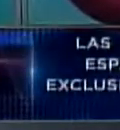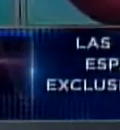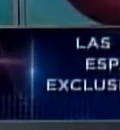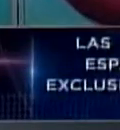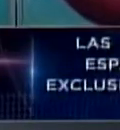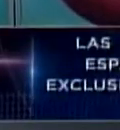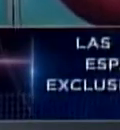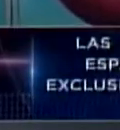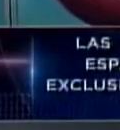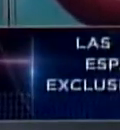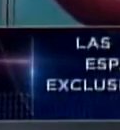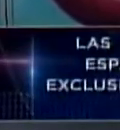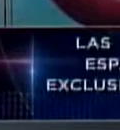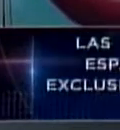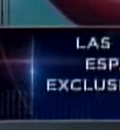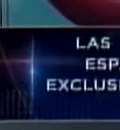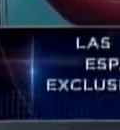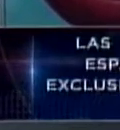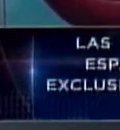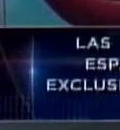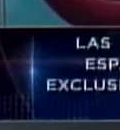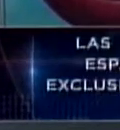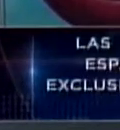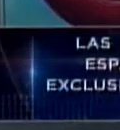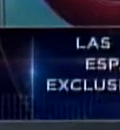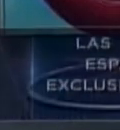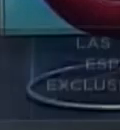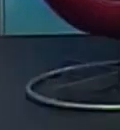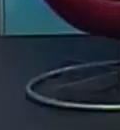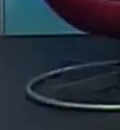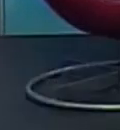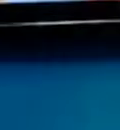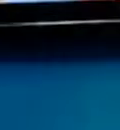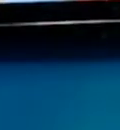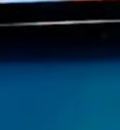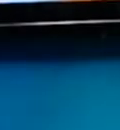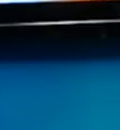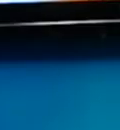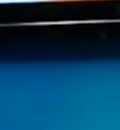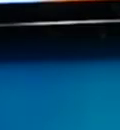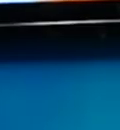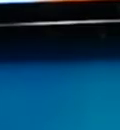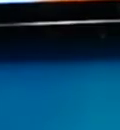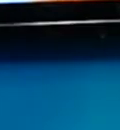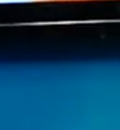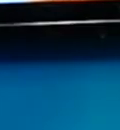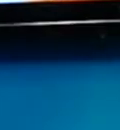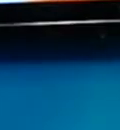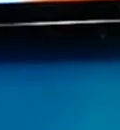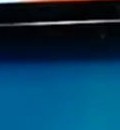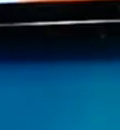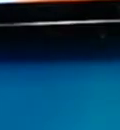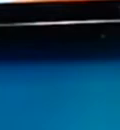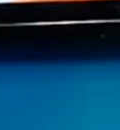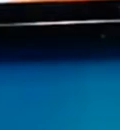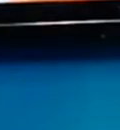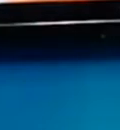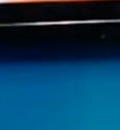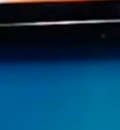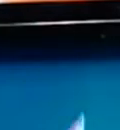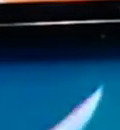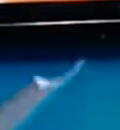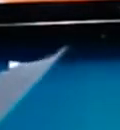esta mañana la abogada doménica tabacchi cómo le va alcalde se buenos días había un saludo cariñoso a todos quienes tienen la gentileza de